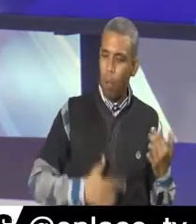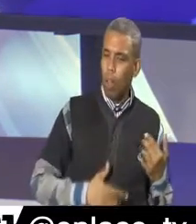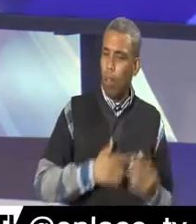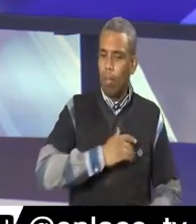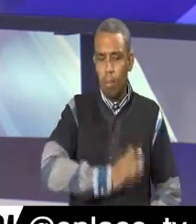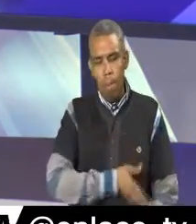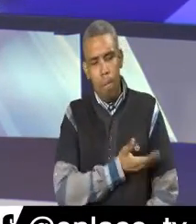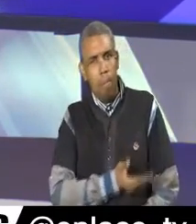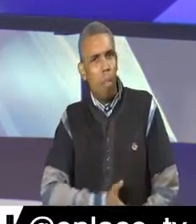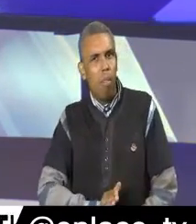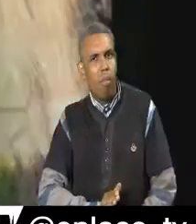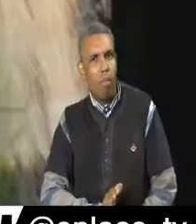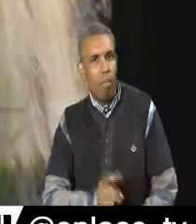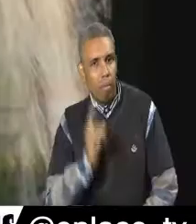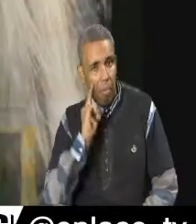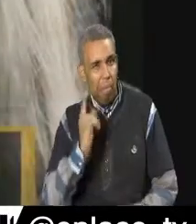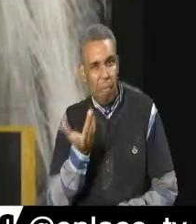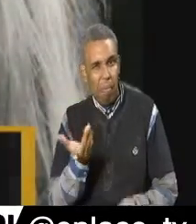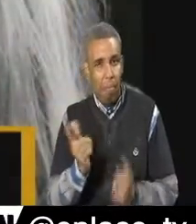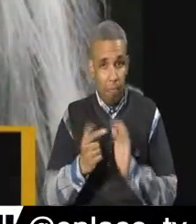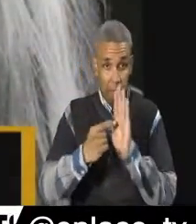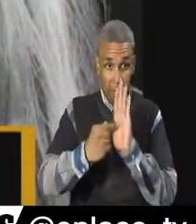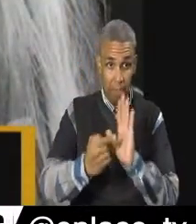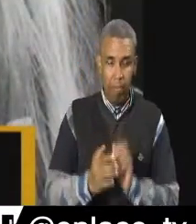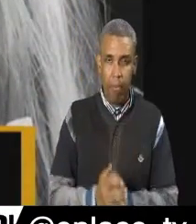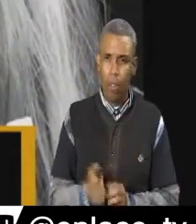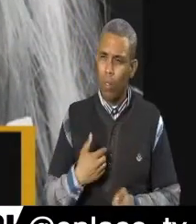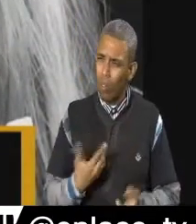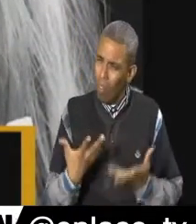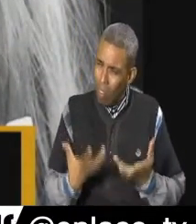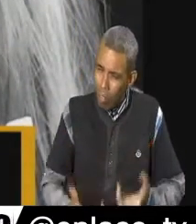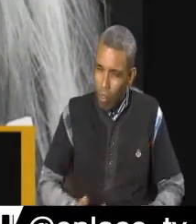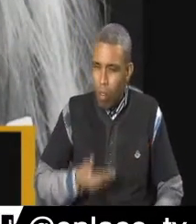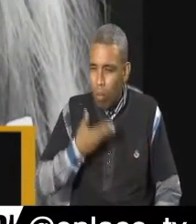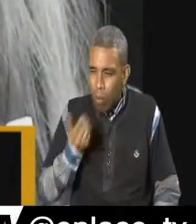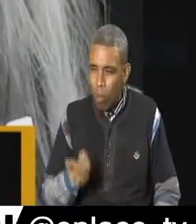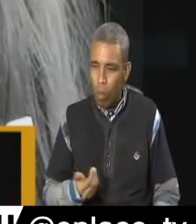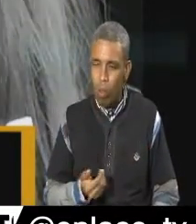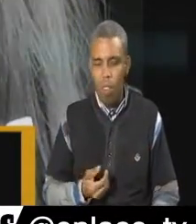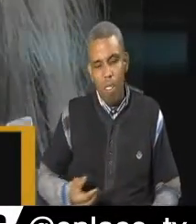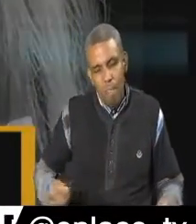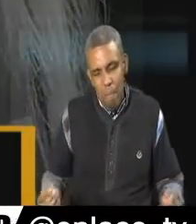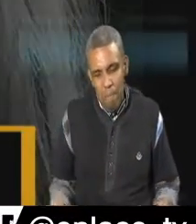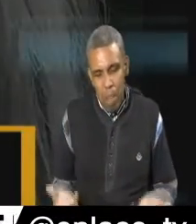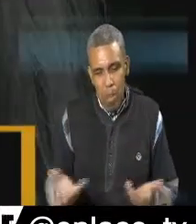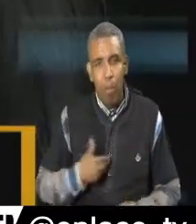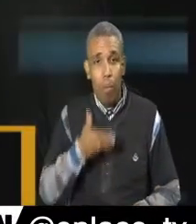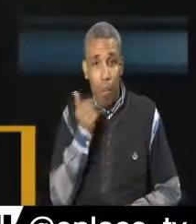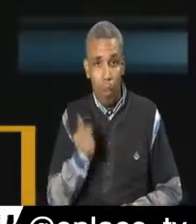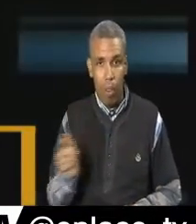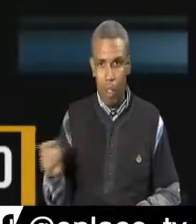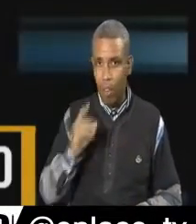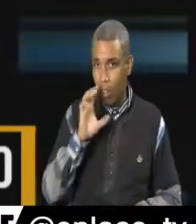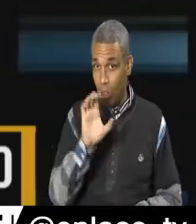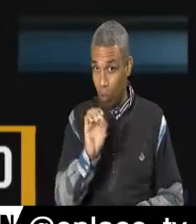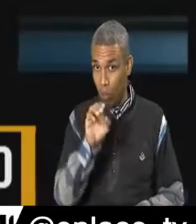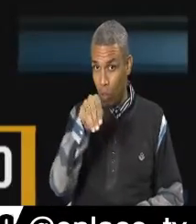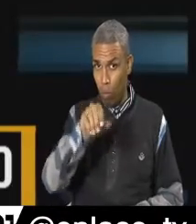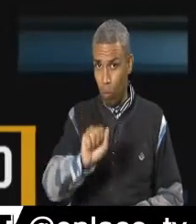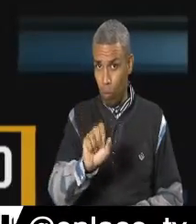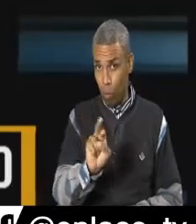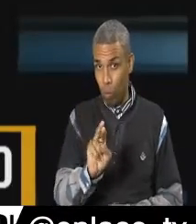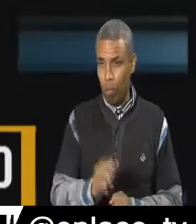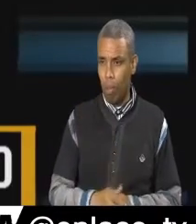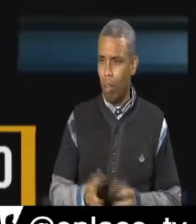vida. Así es, Yo Quiero Vivir, es la canción de Omar Herrera, cantante y compositor barranqueño, quien ante la crisis social que